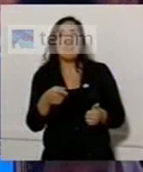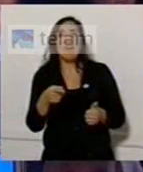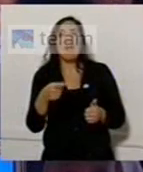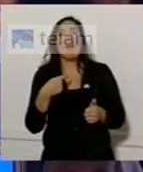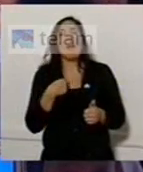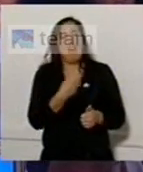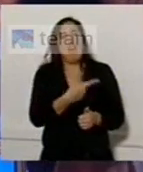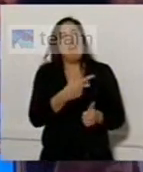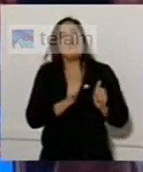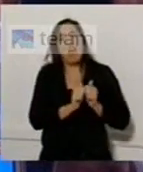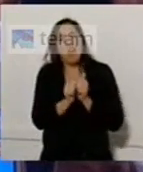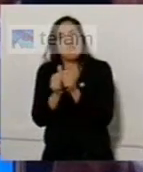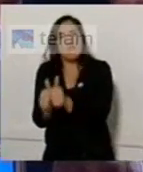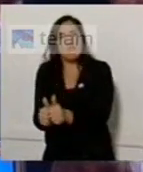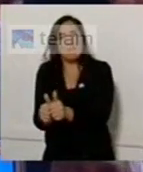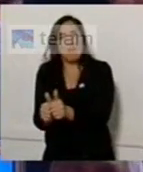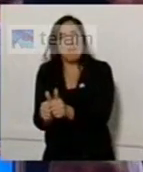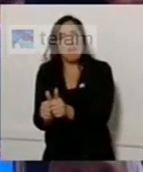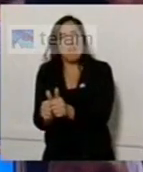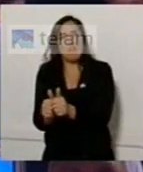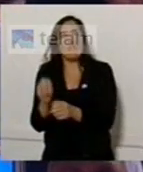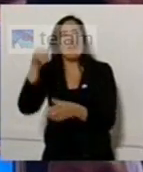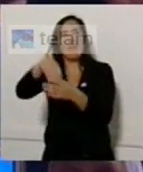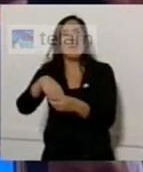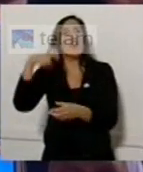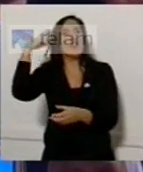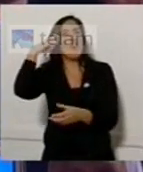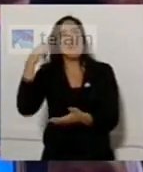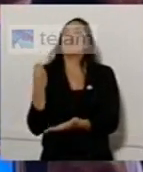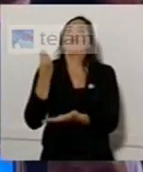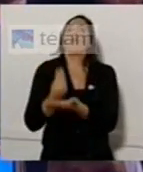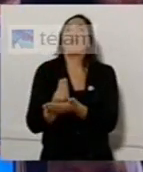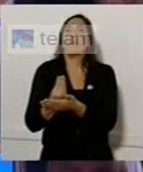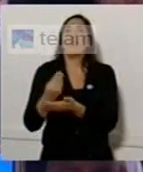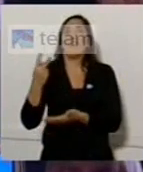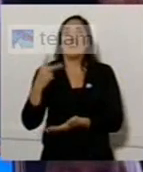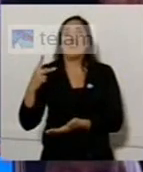acompañamos al Parlamento para que asumiera como presidente.